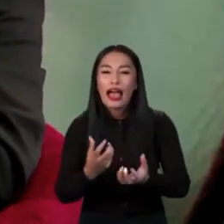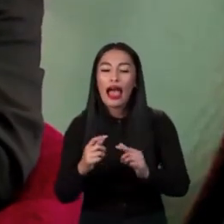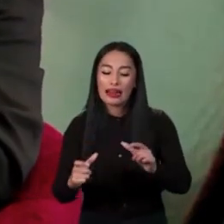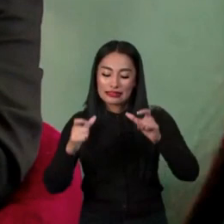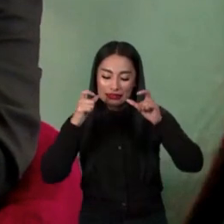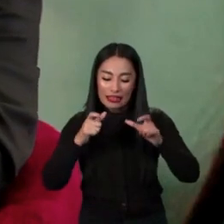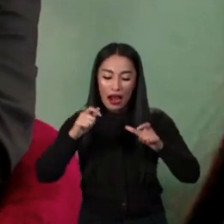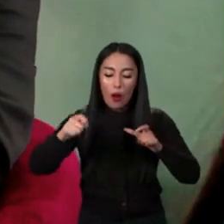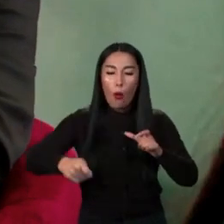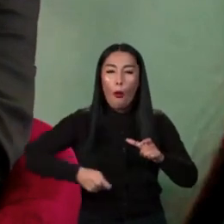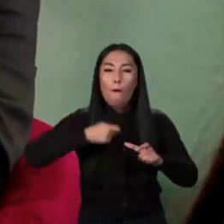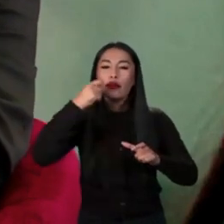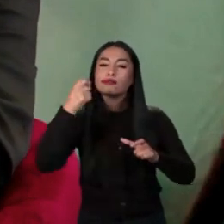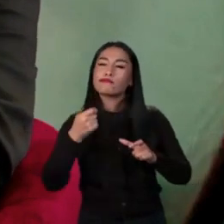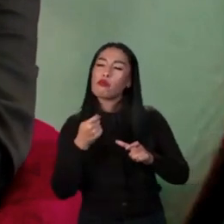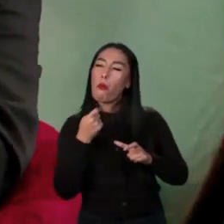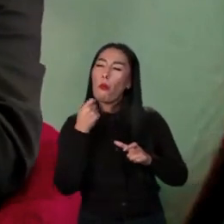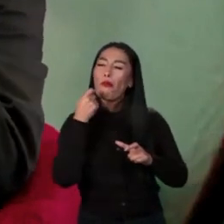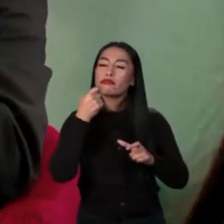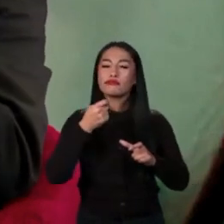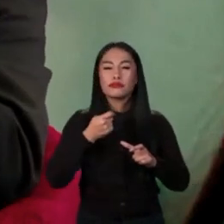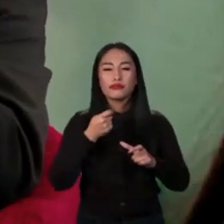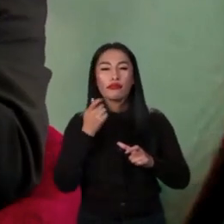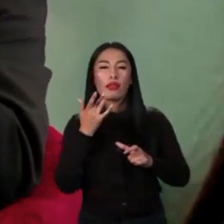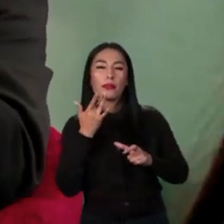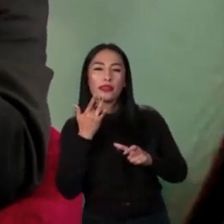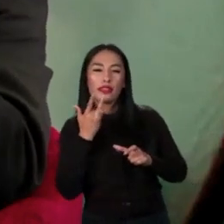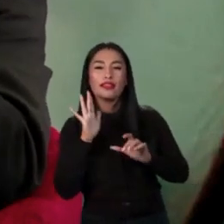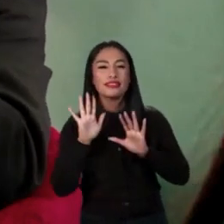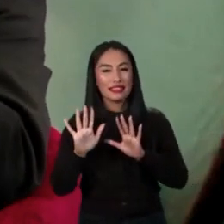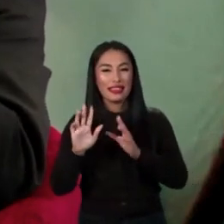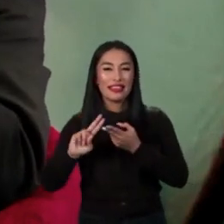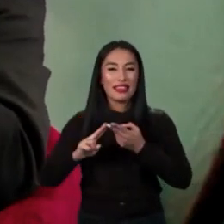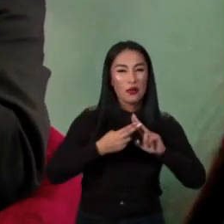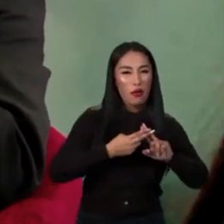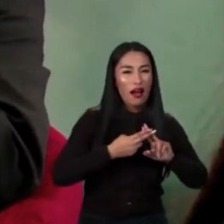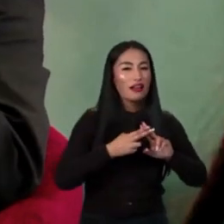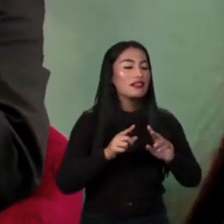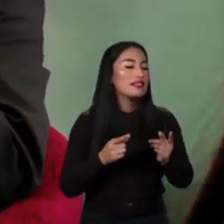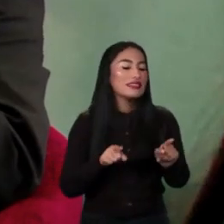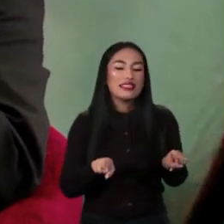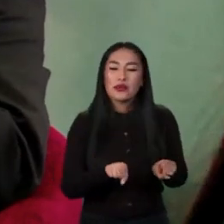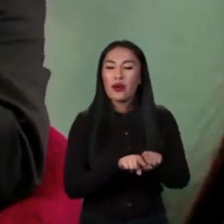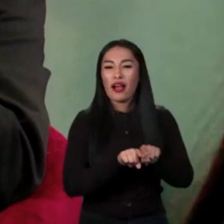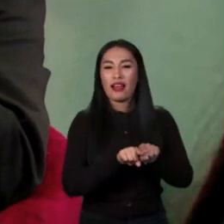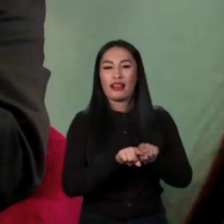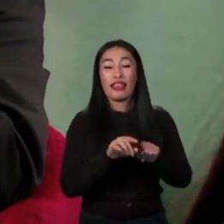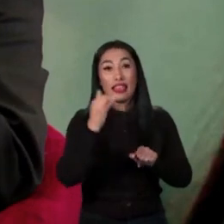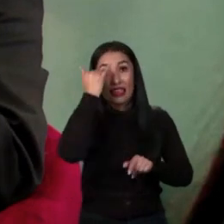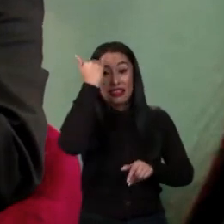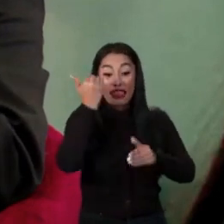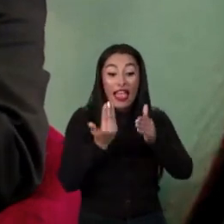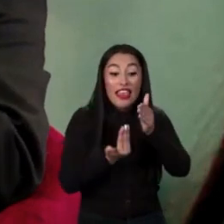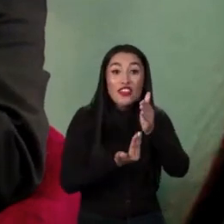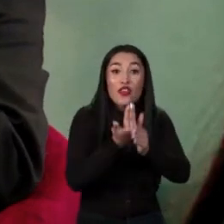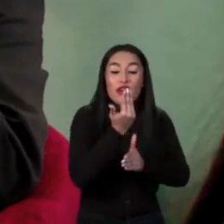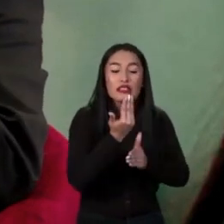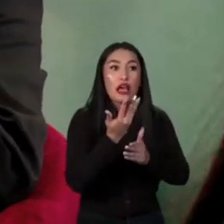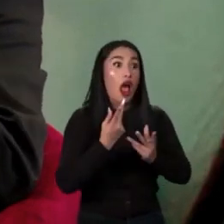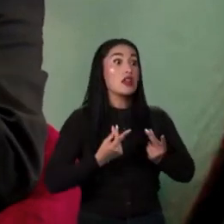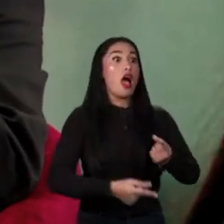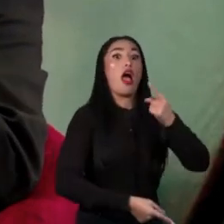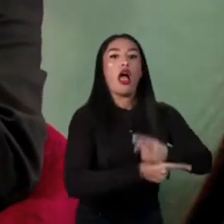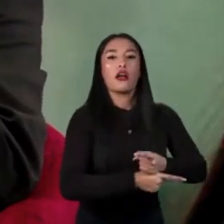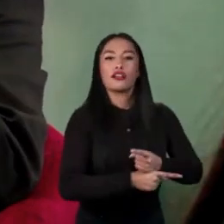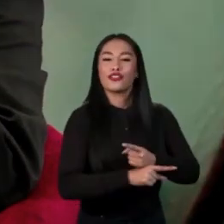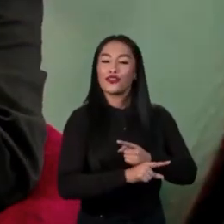también conscientemente de que la innovación educativa no es en sí misma el objetivo, es el camino, es la vía